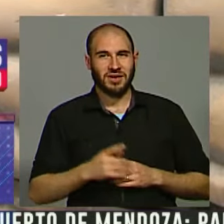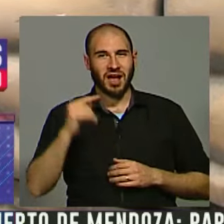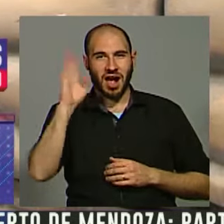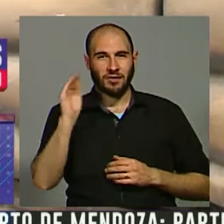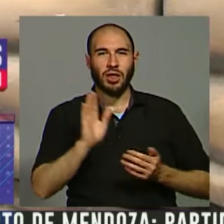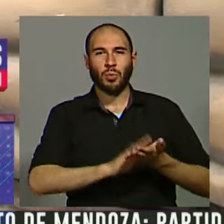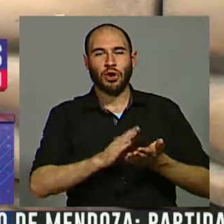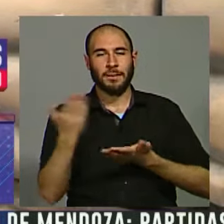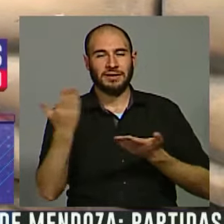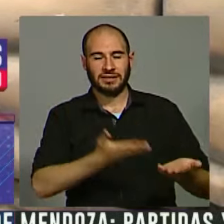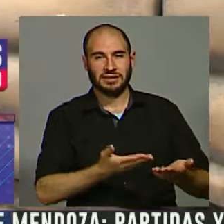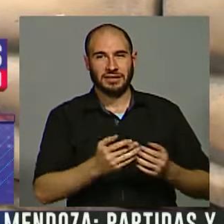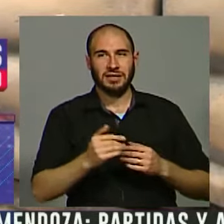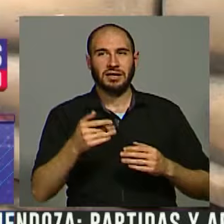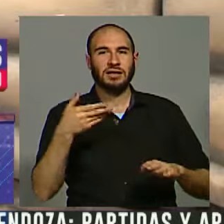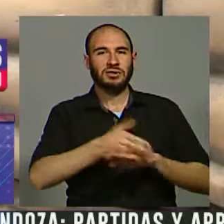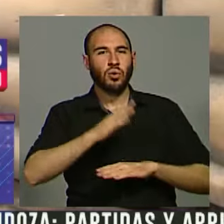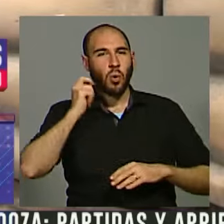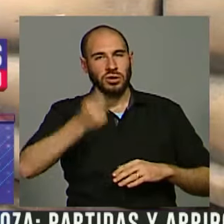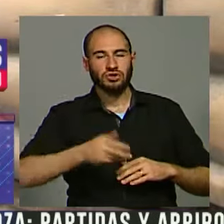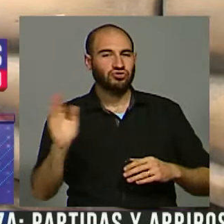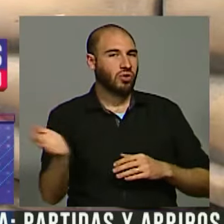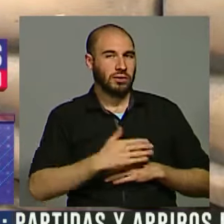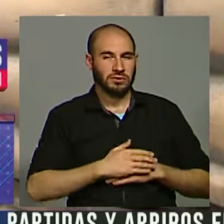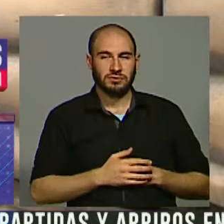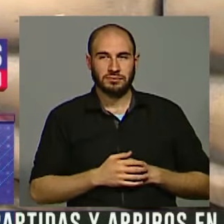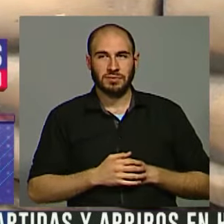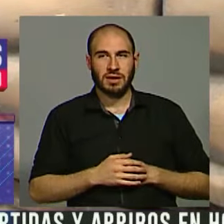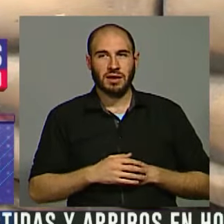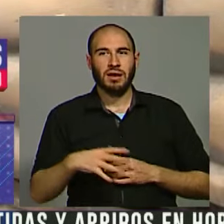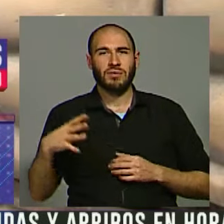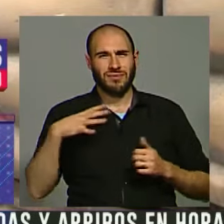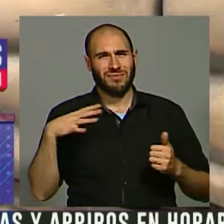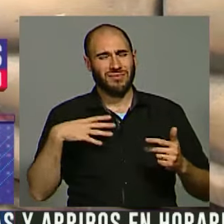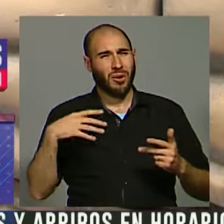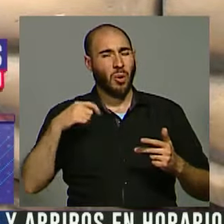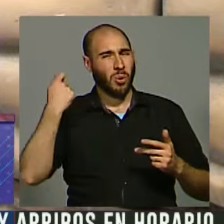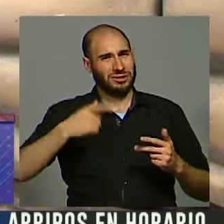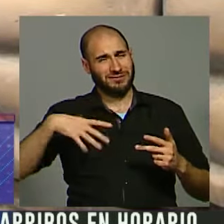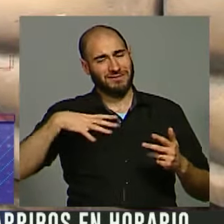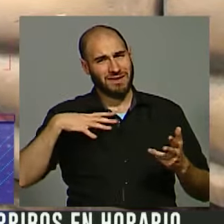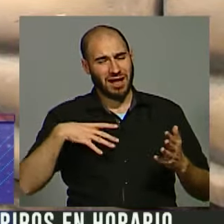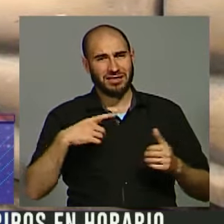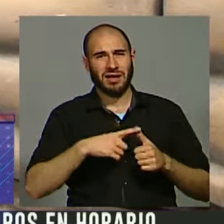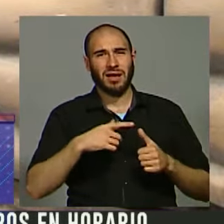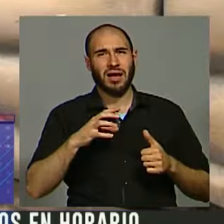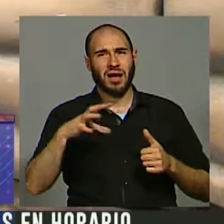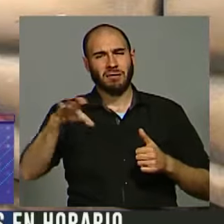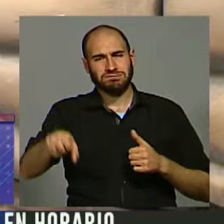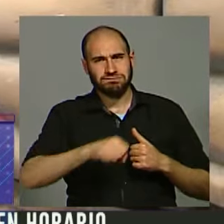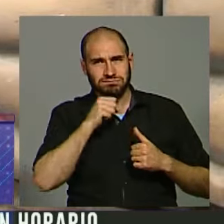abogado querellante por el MET en todos los juicios. Y nos quedan todavía varios juicios más. Nos queda el juicio por la